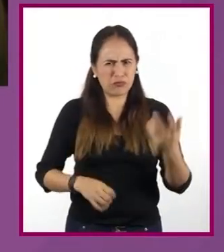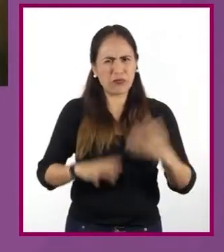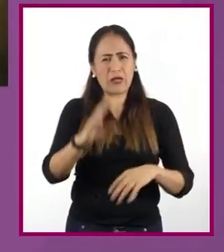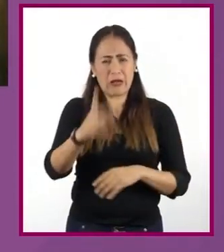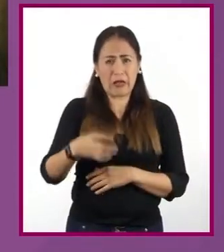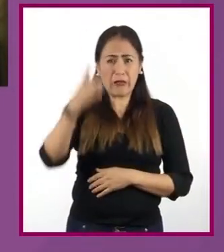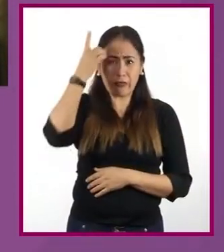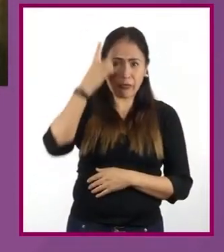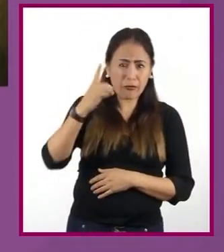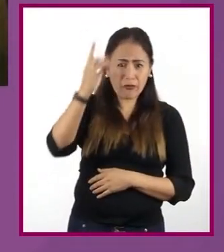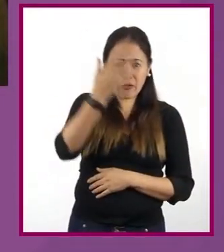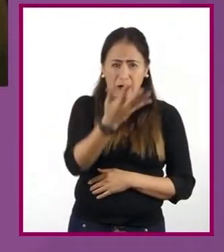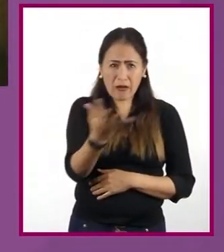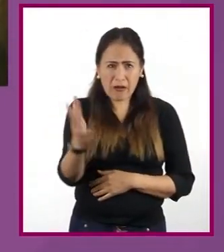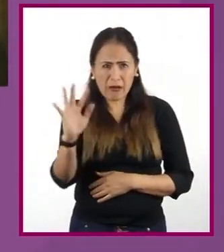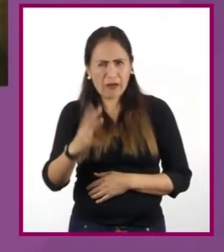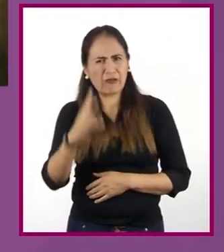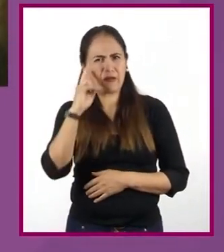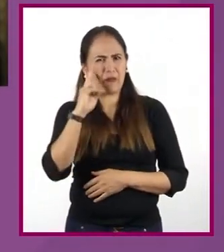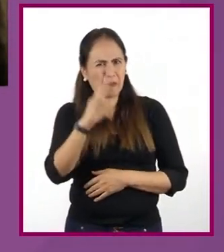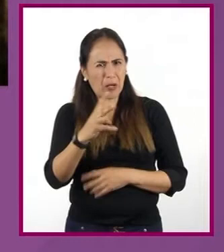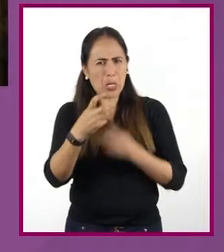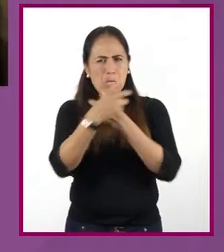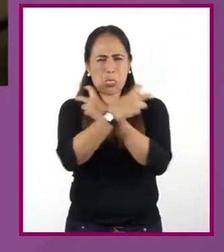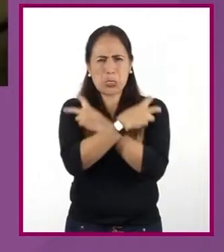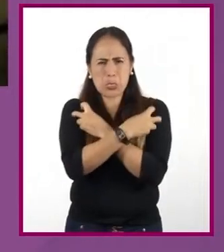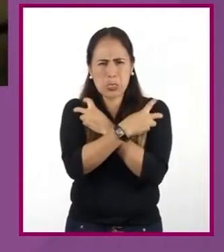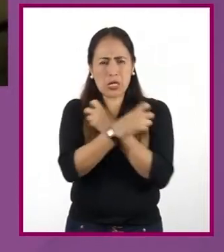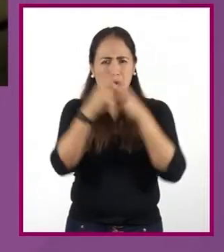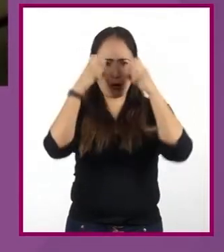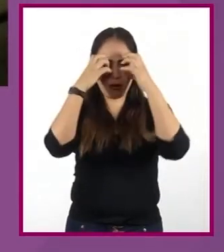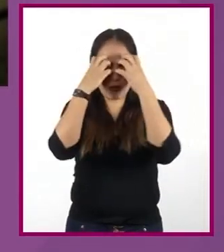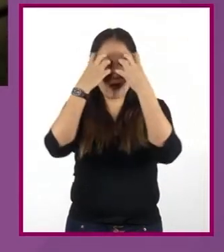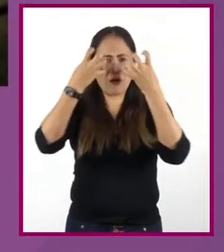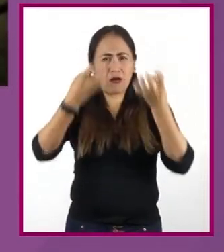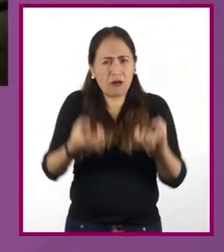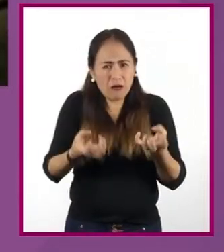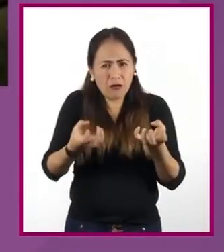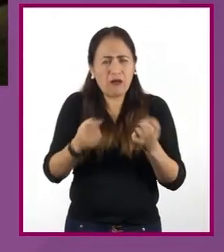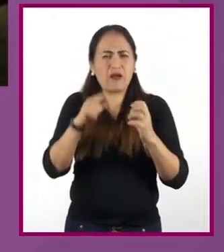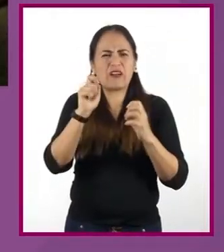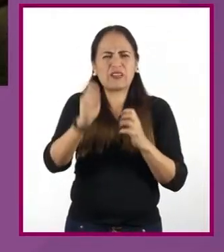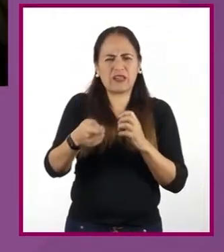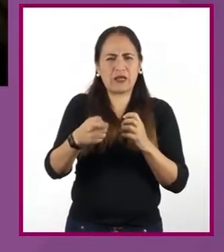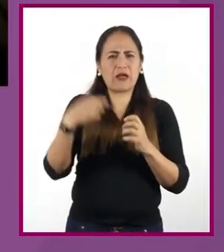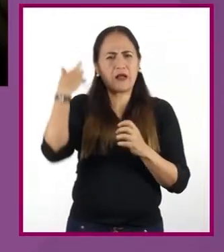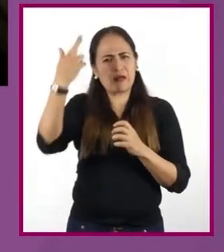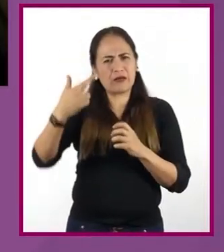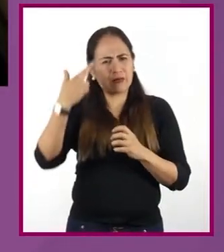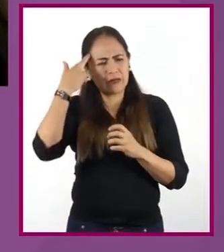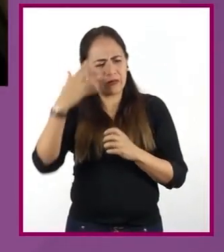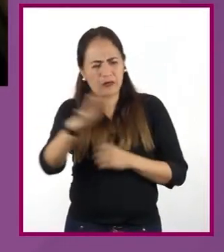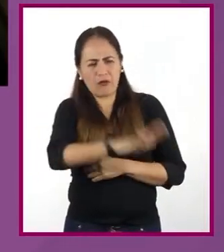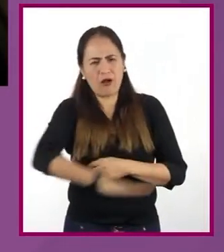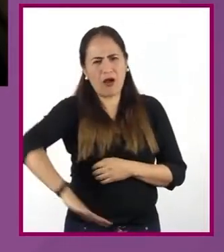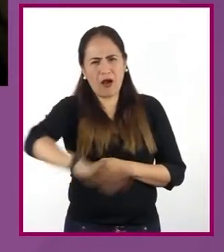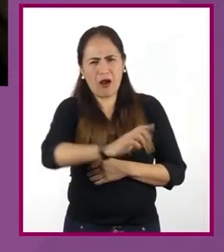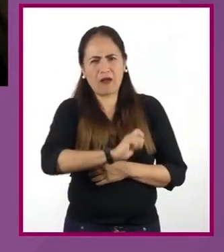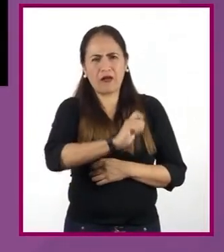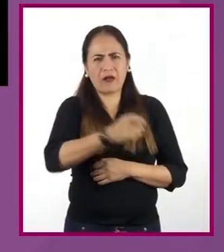figura esquelética y los ojos arrancados de sus órbitas, rasgos que aluden al reino de la deidad de la muerte.